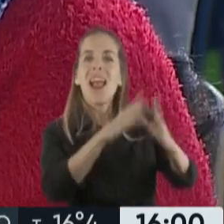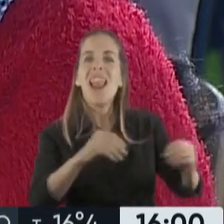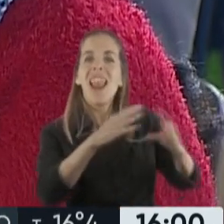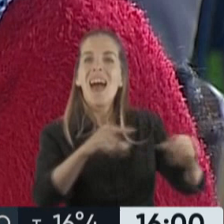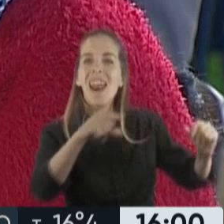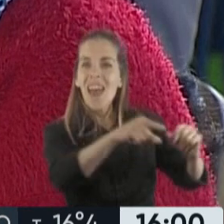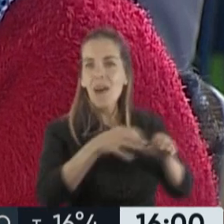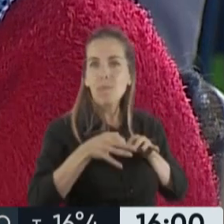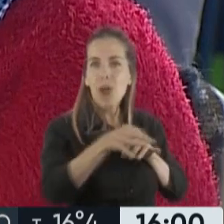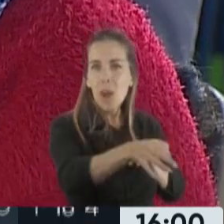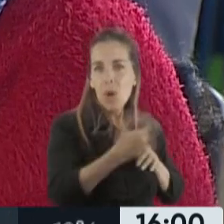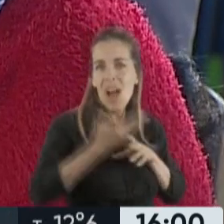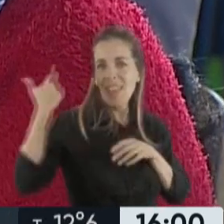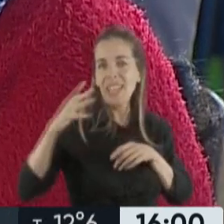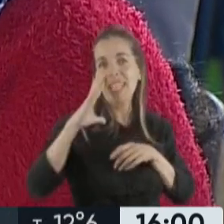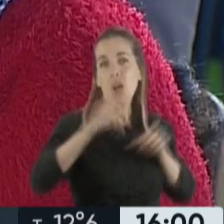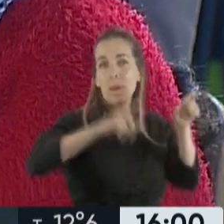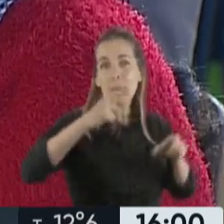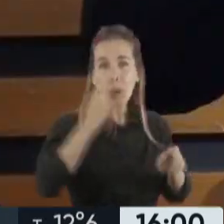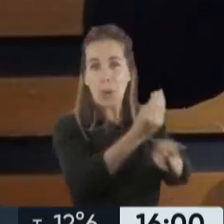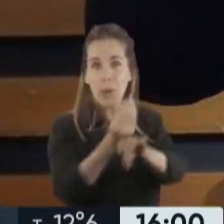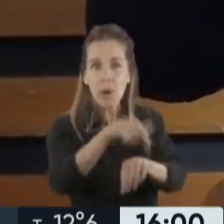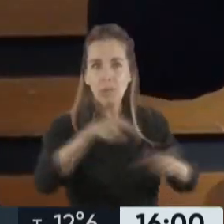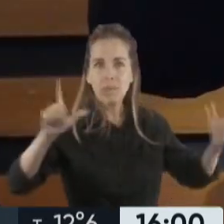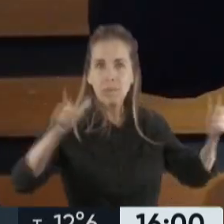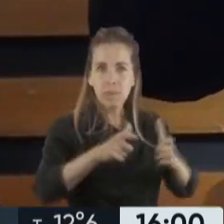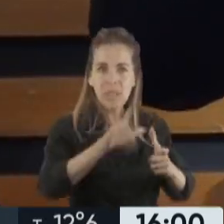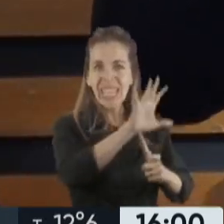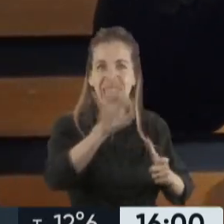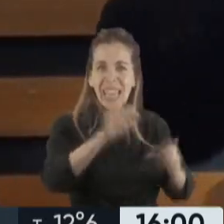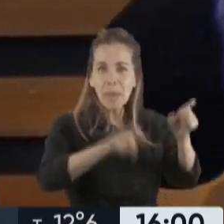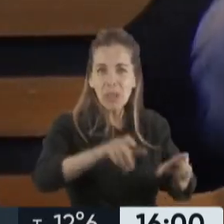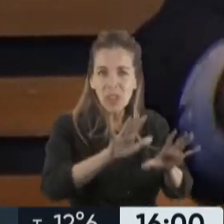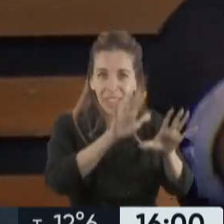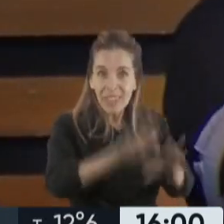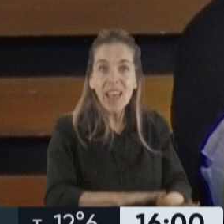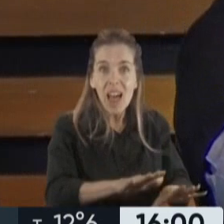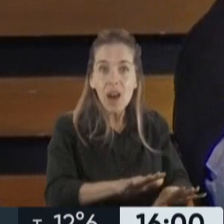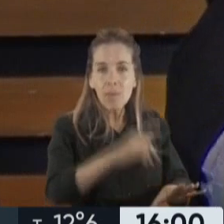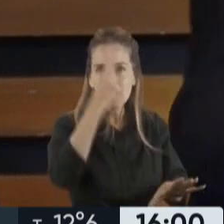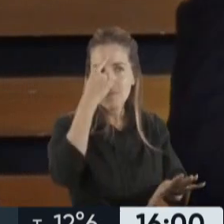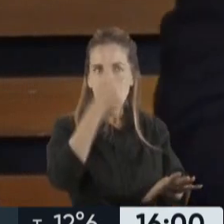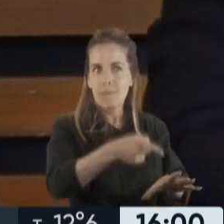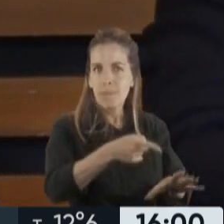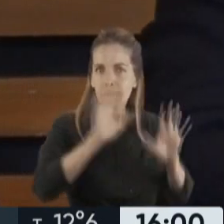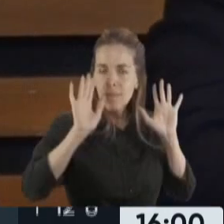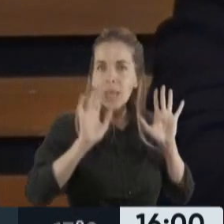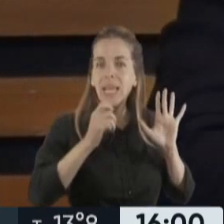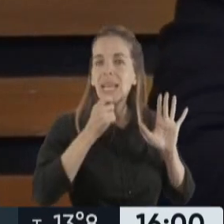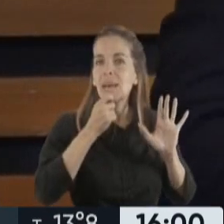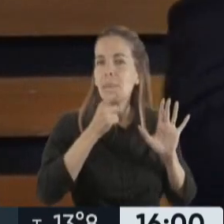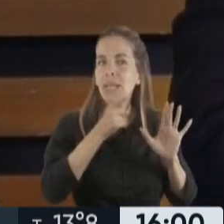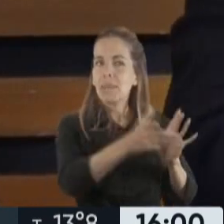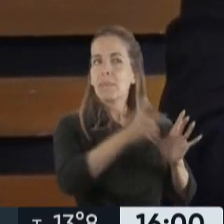tiene una décima parte de eso. Se quedaron, apostaron. Si no me equivoco, me dijeron